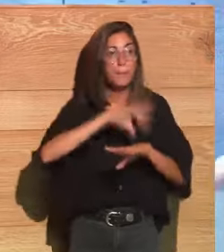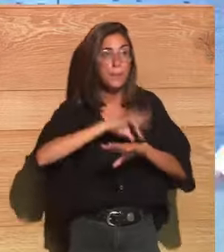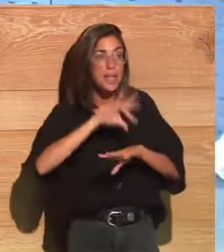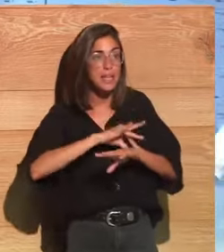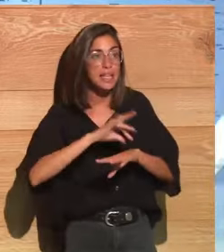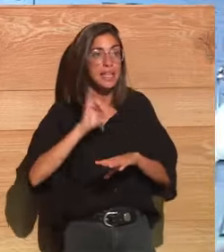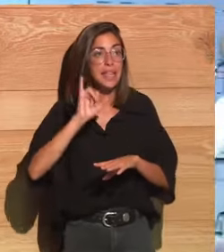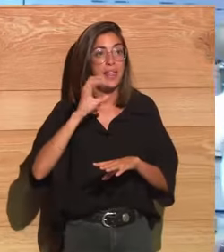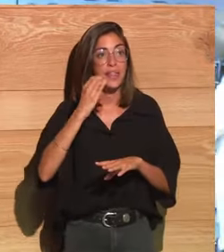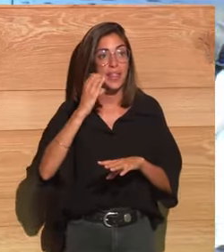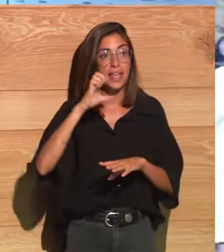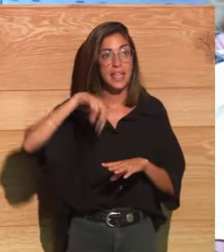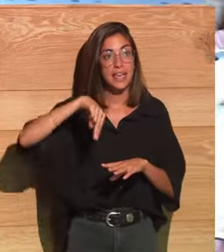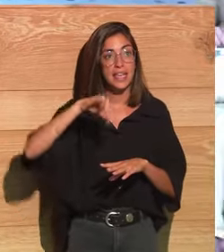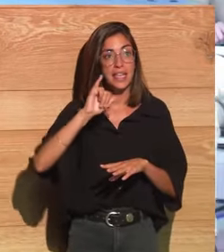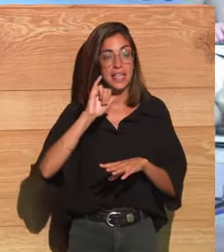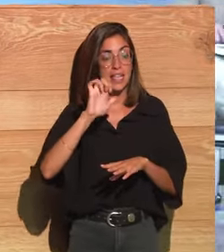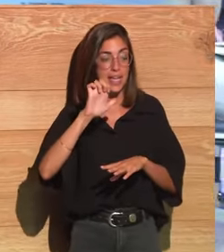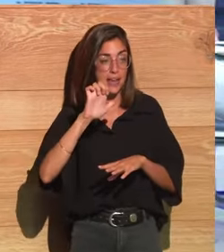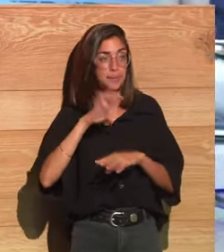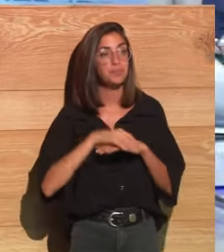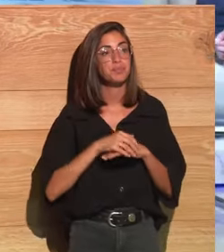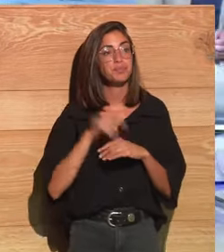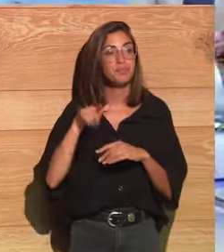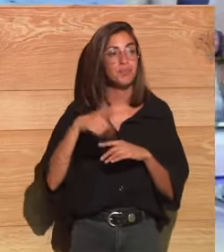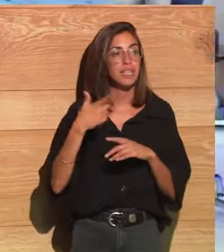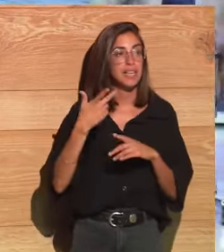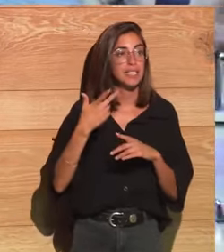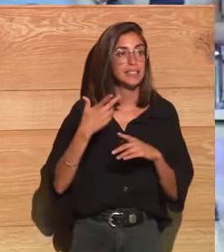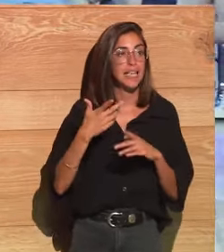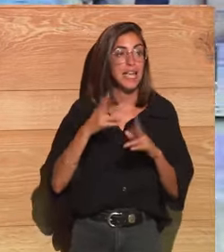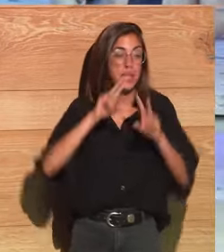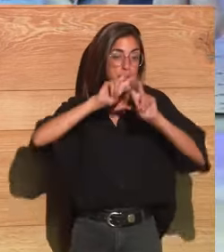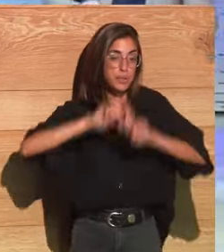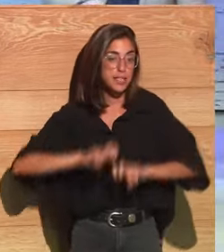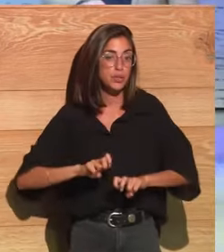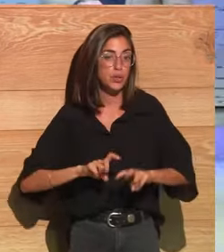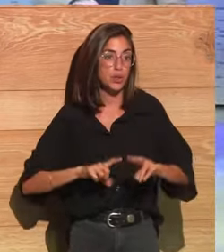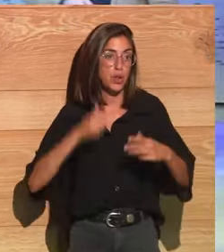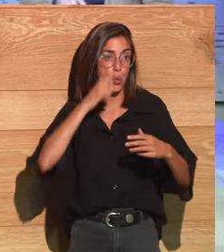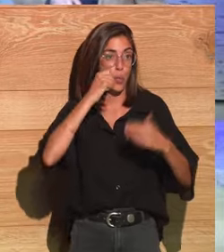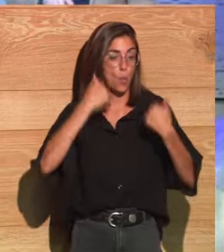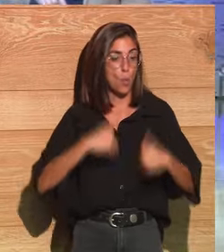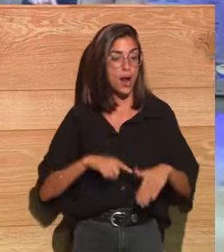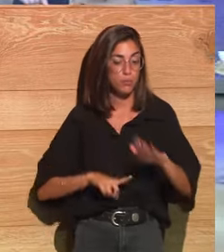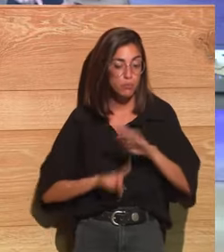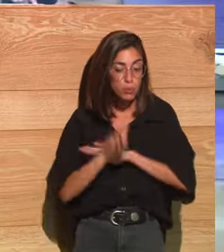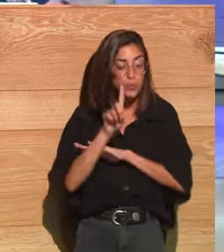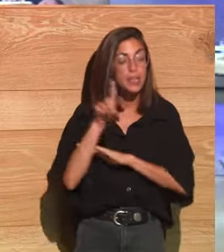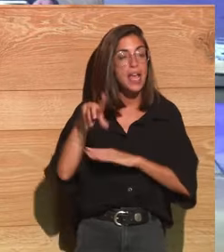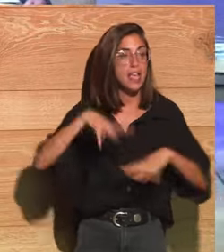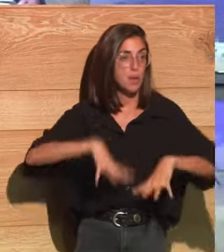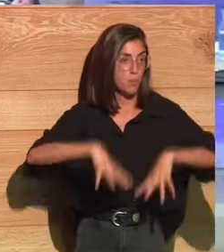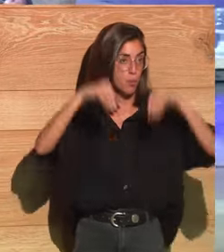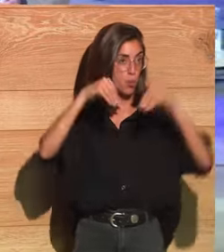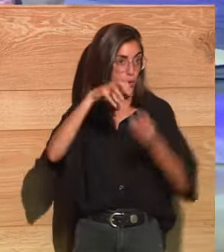CENIE, el Centro Nacional de Evolución sobre de Investigación sobre la Evolución Humana, con sede en